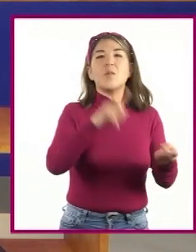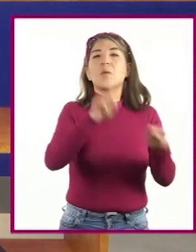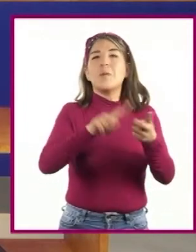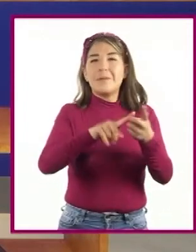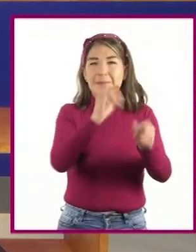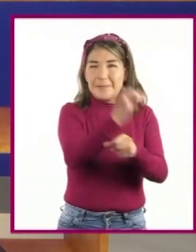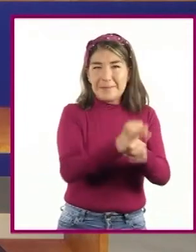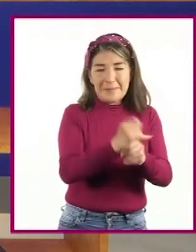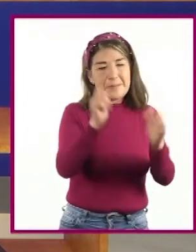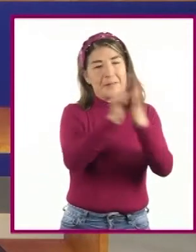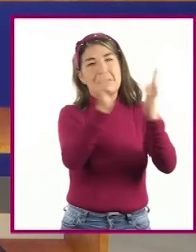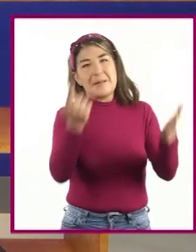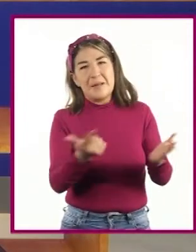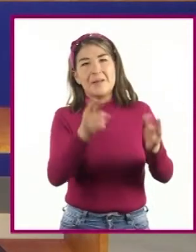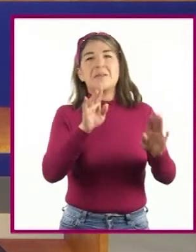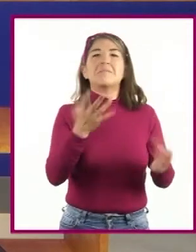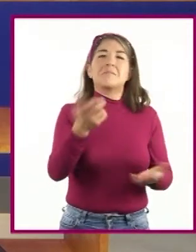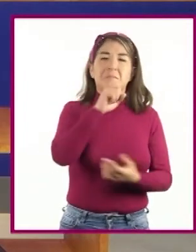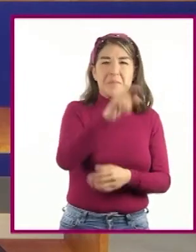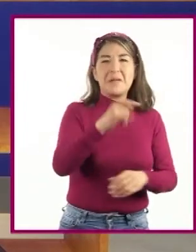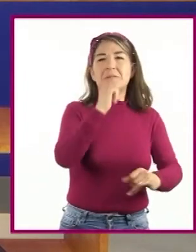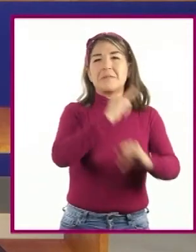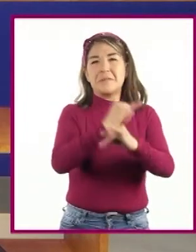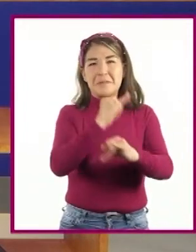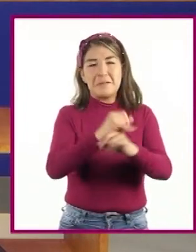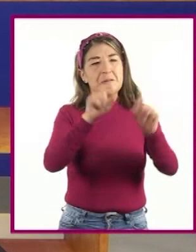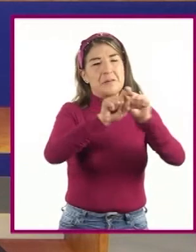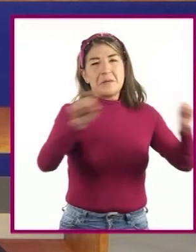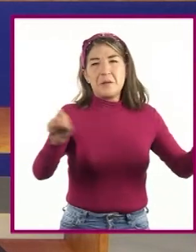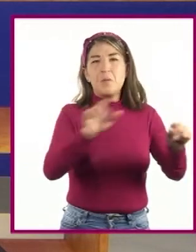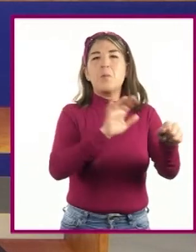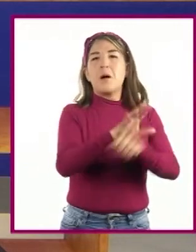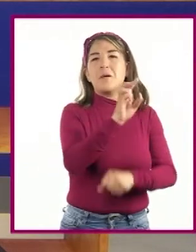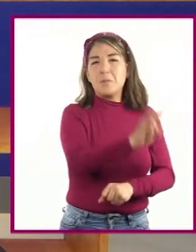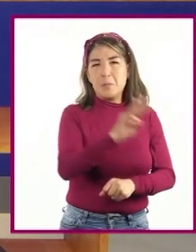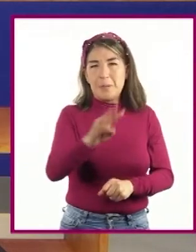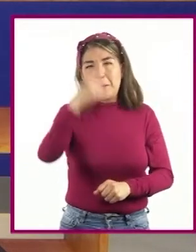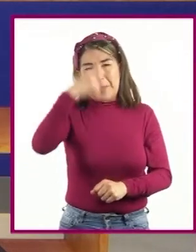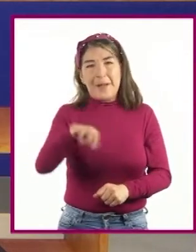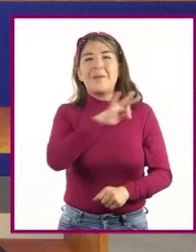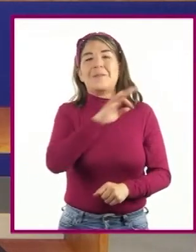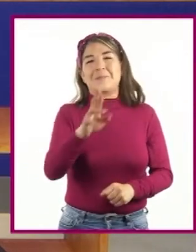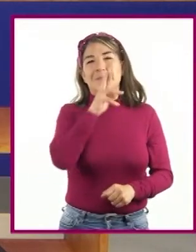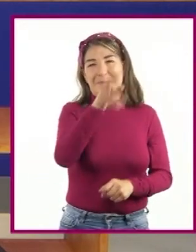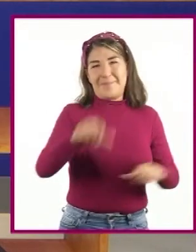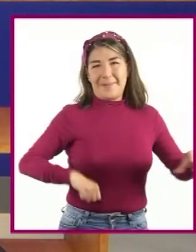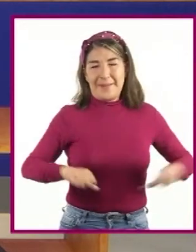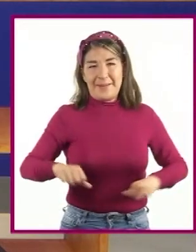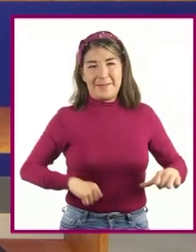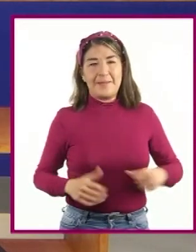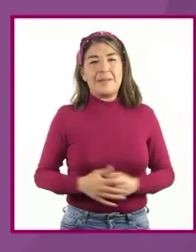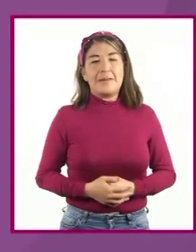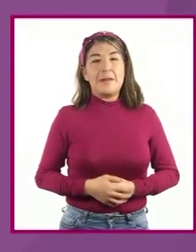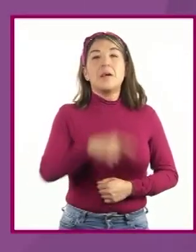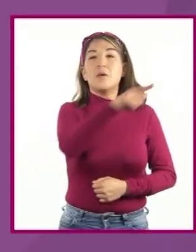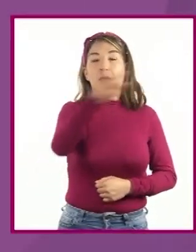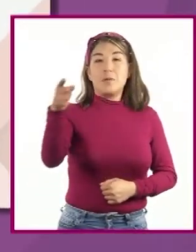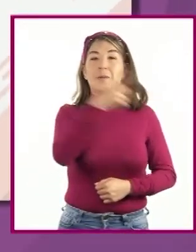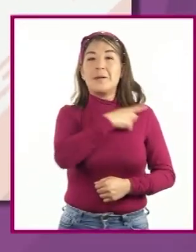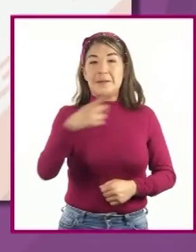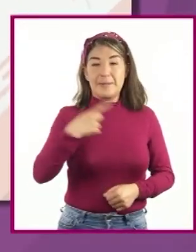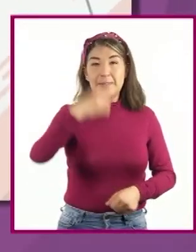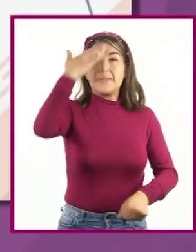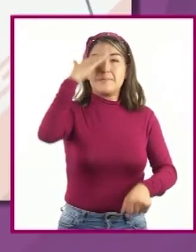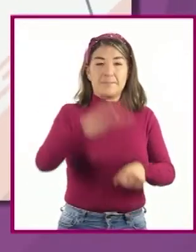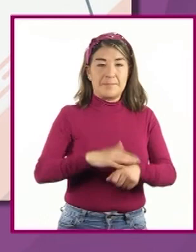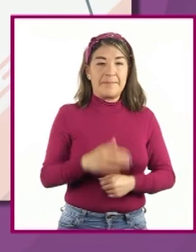consulta, libros o páginas de internet que hayamos utilizado para efectuar nuestra actividad. Tengan en cuenta que